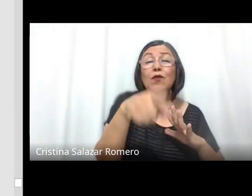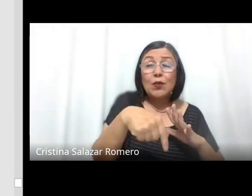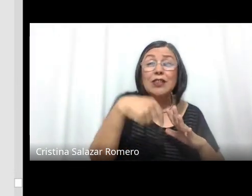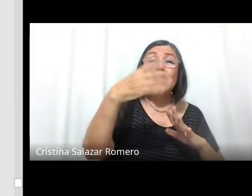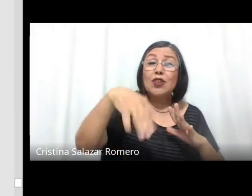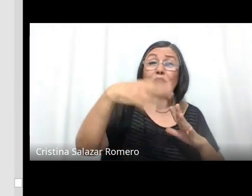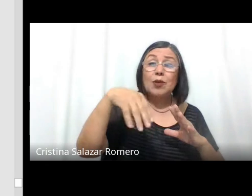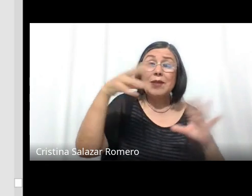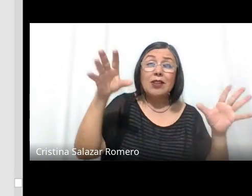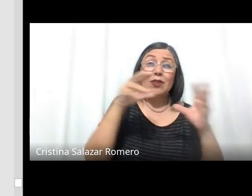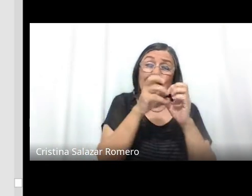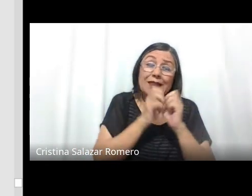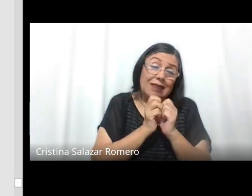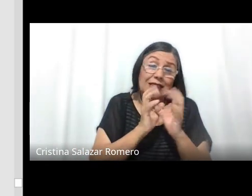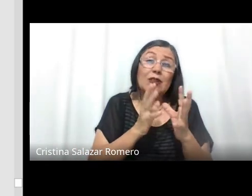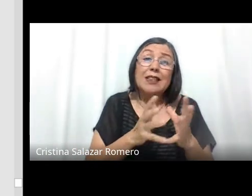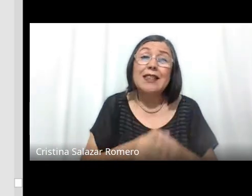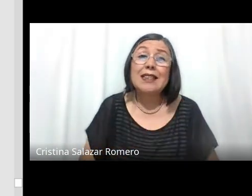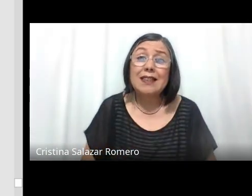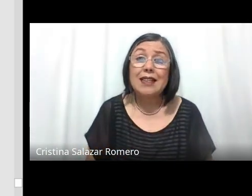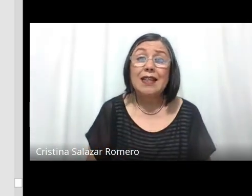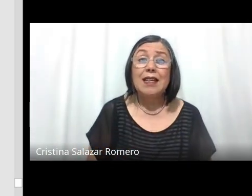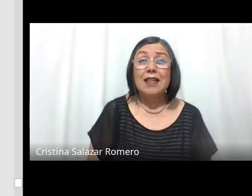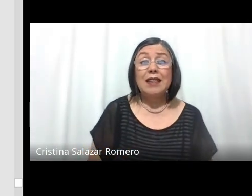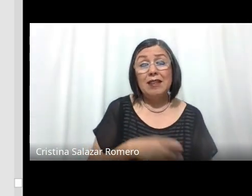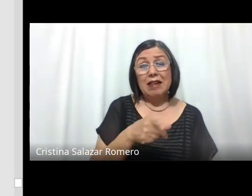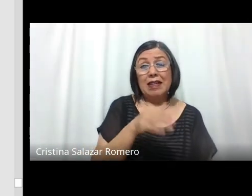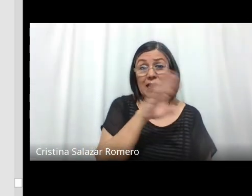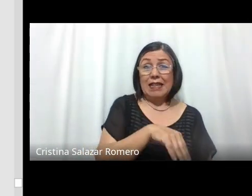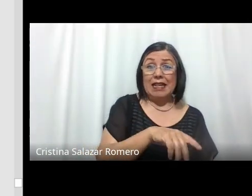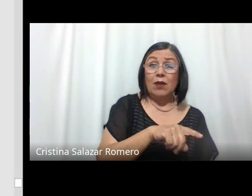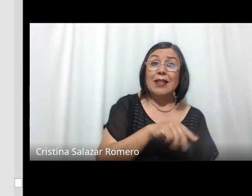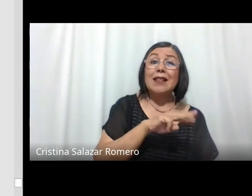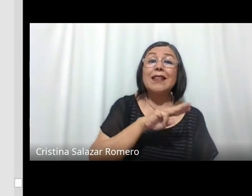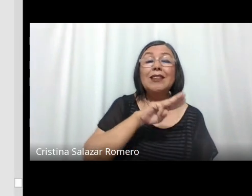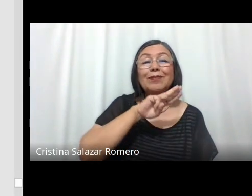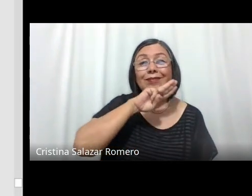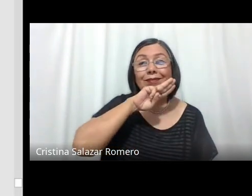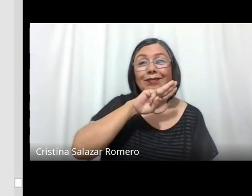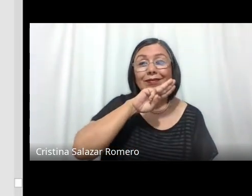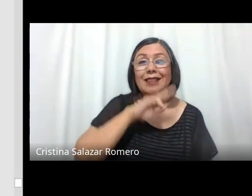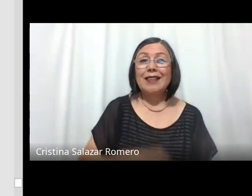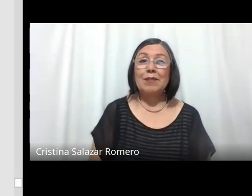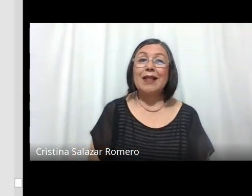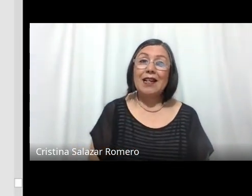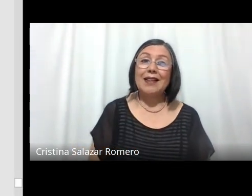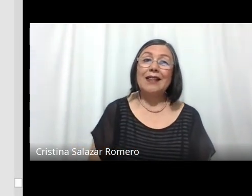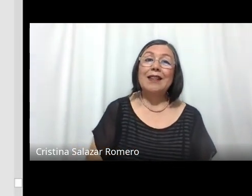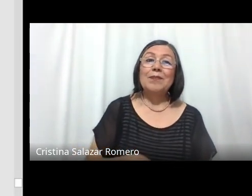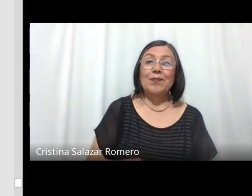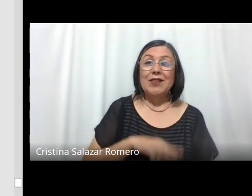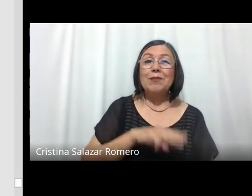la configuración, el movimiento, el rasgo que tiene esa seña, y en lengua de señas, la